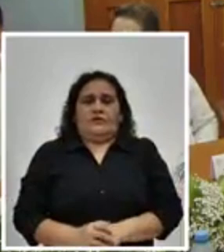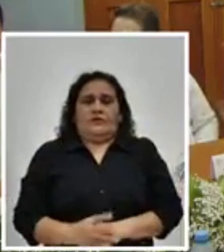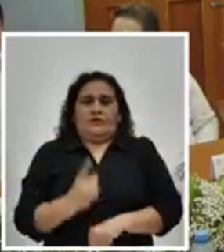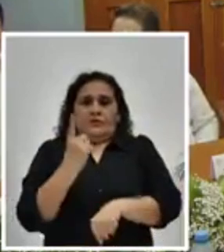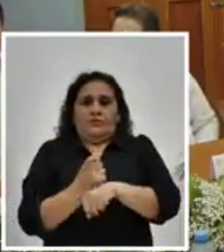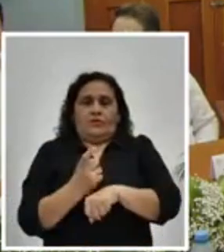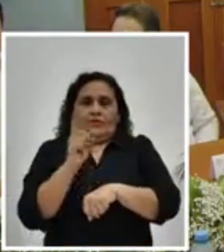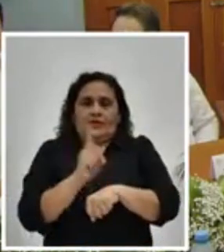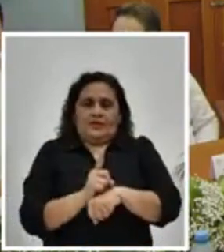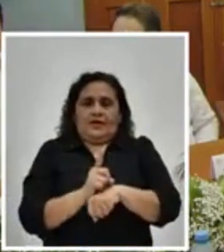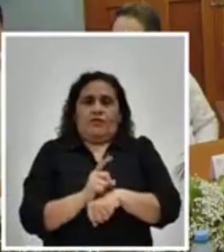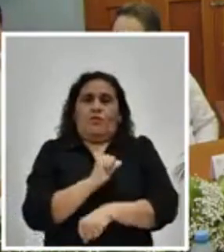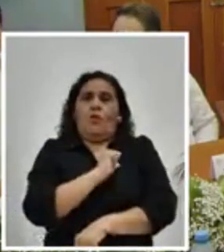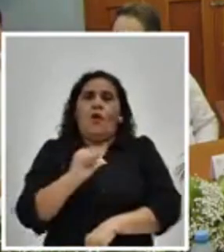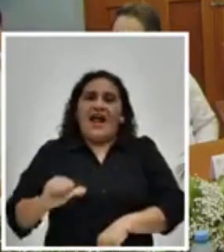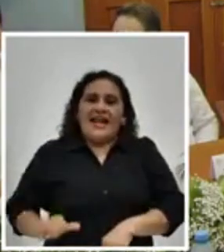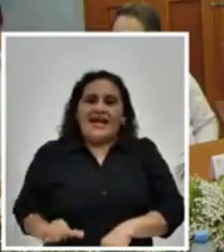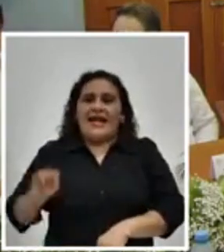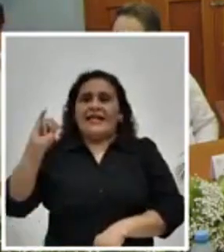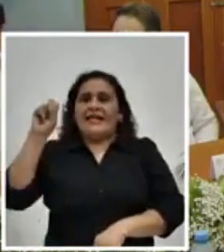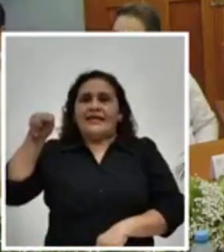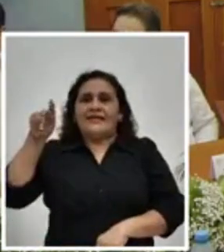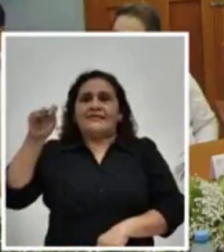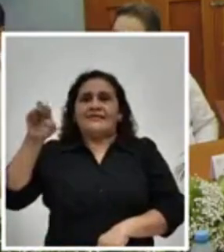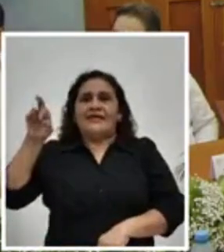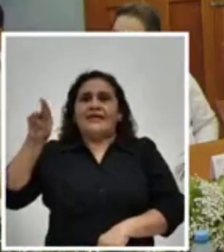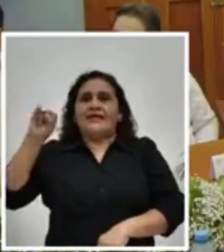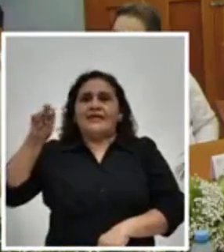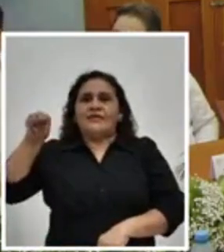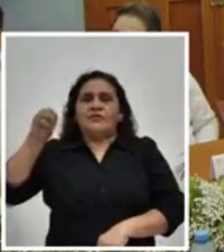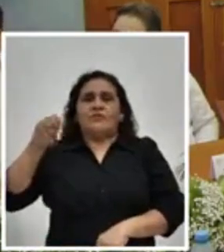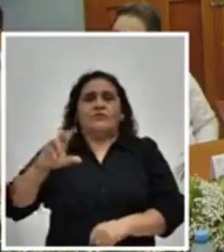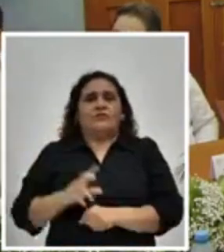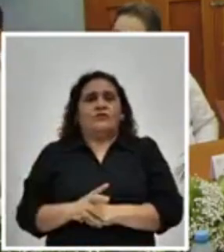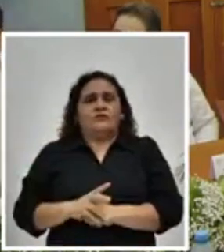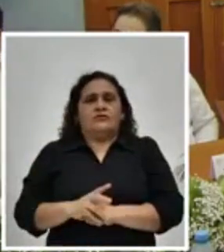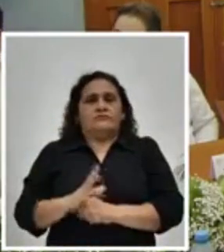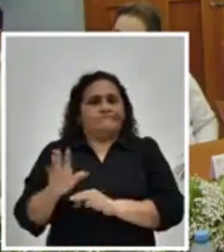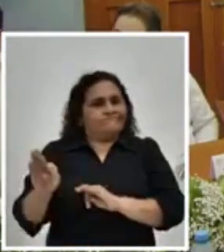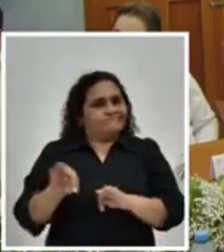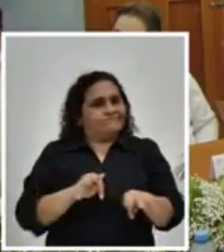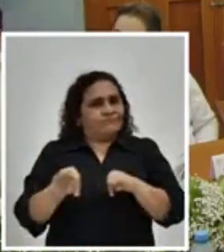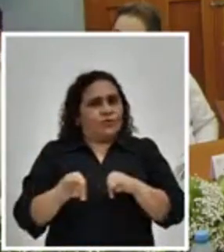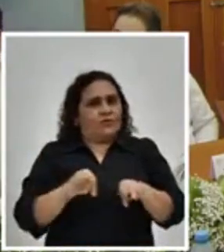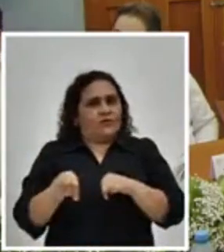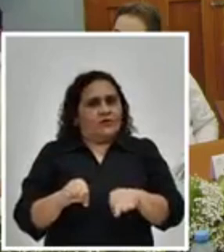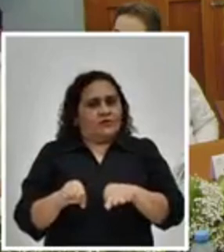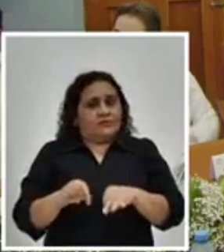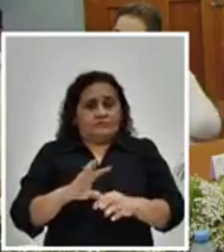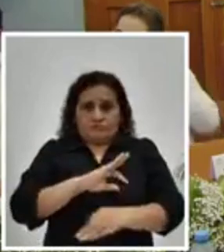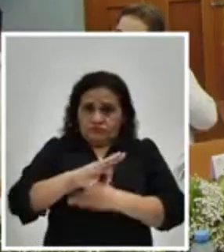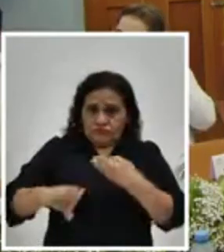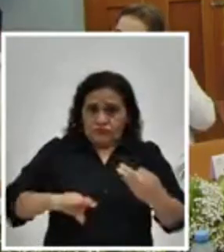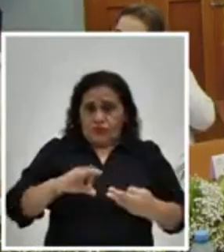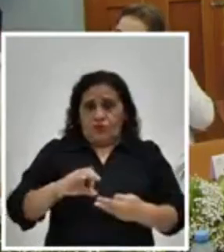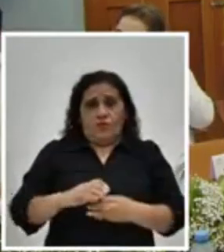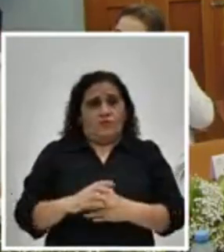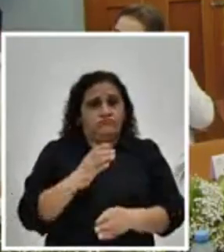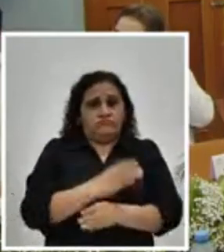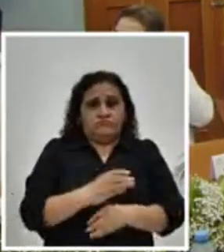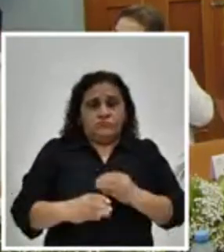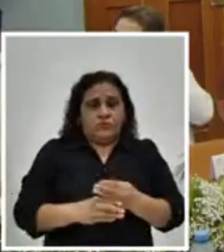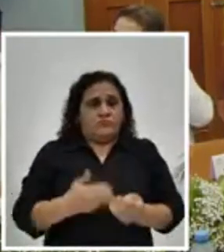como alcalde interino, tomé la iniciativa de direccionar todos los recursos en pro de la